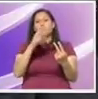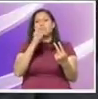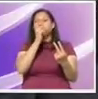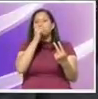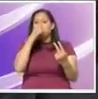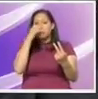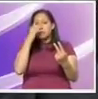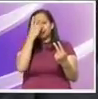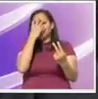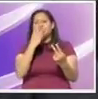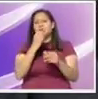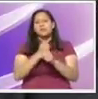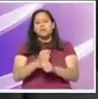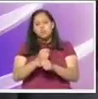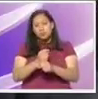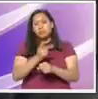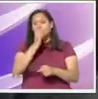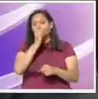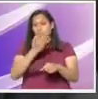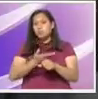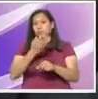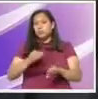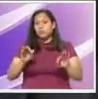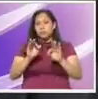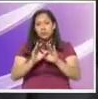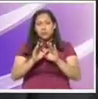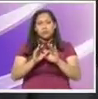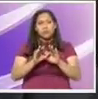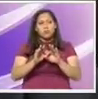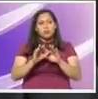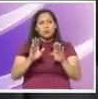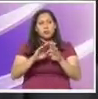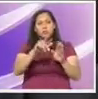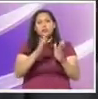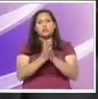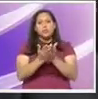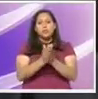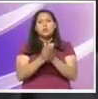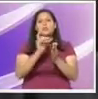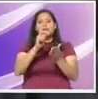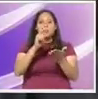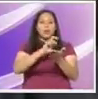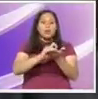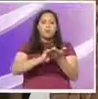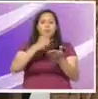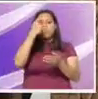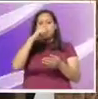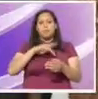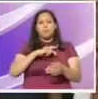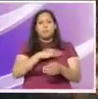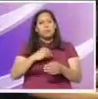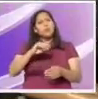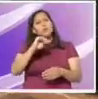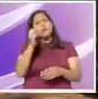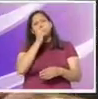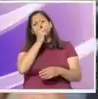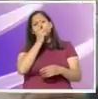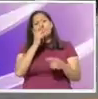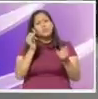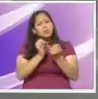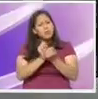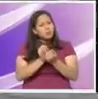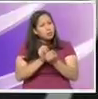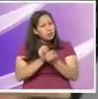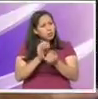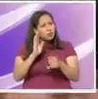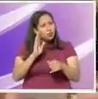un papá importante, un papá cercano que deja este pequeño libro que se llama Apuntes para mis hijos. Oye, otro padre que también tuvo, creo que más